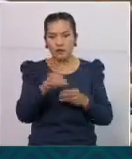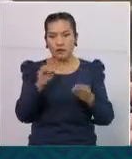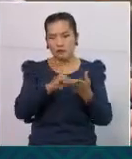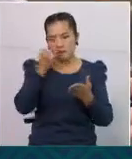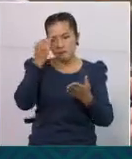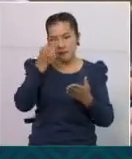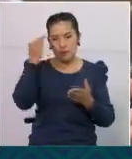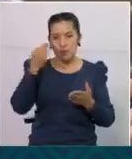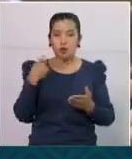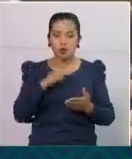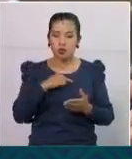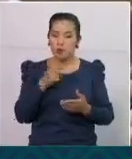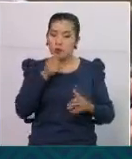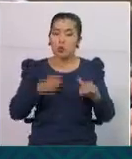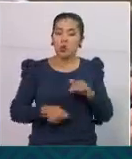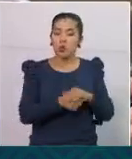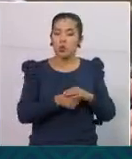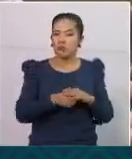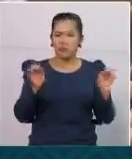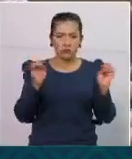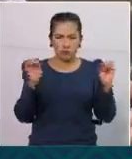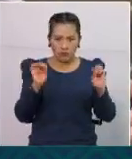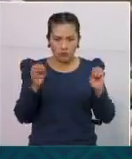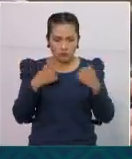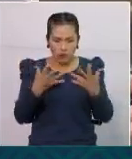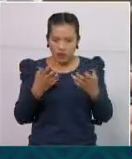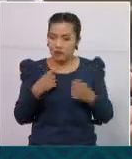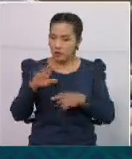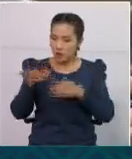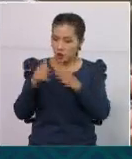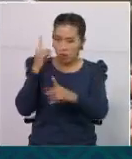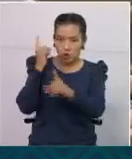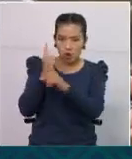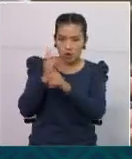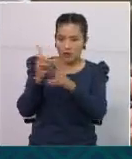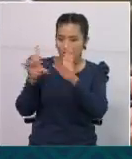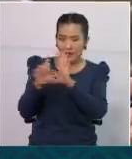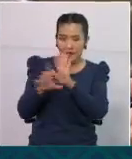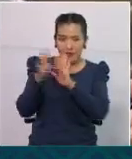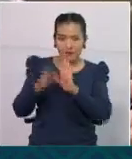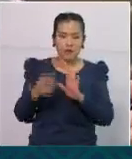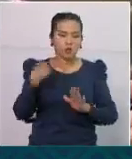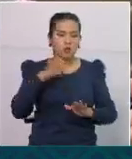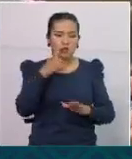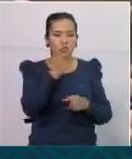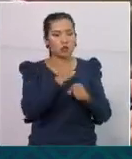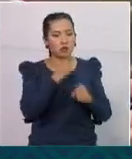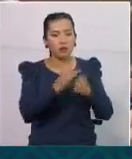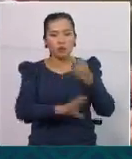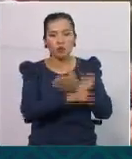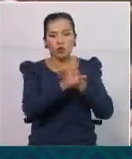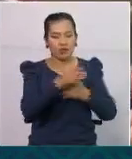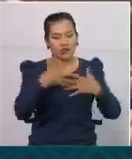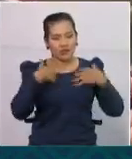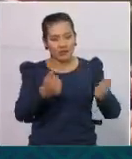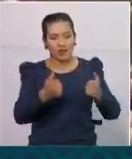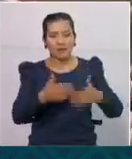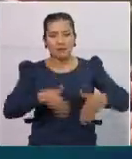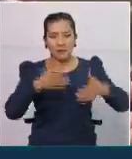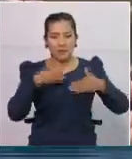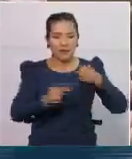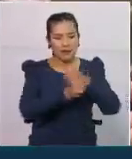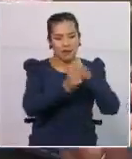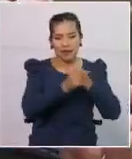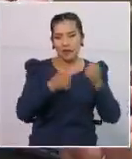Nosotros en ningún momento vamos a ocultar información porque se están resguardando el derecho a la salud, a la vida, y se está garantizando todo